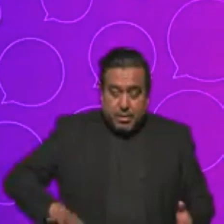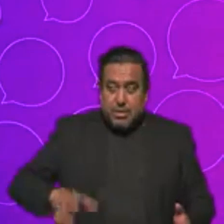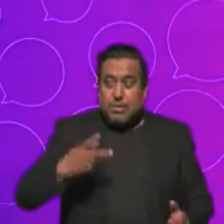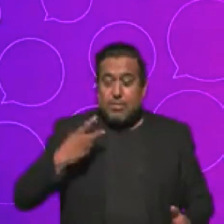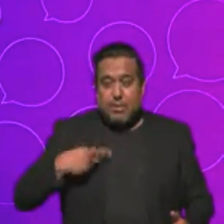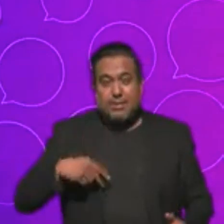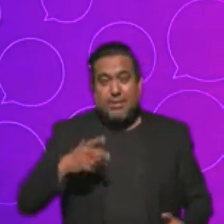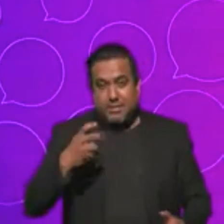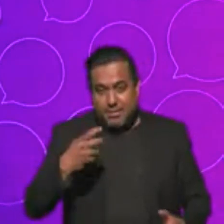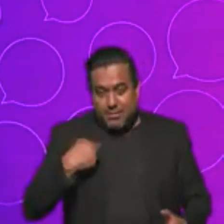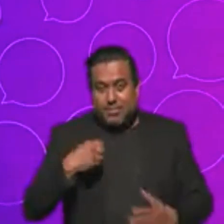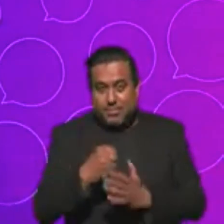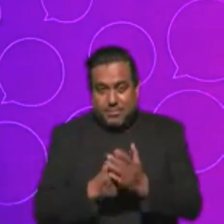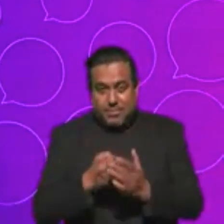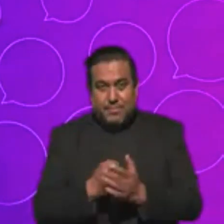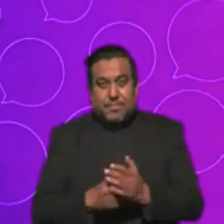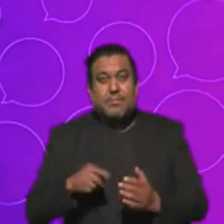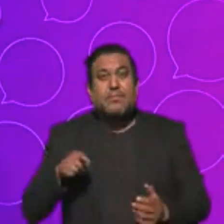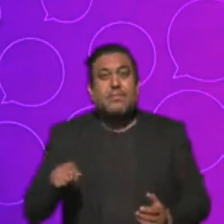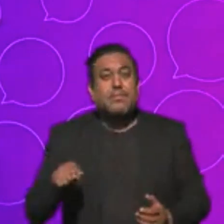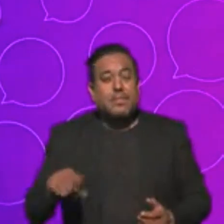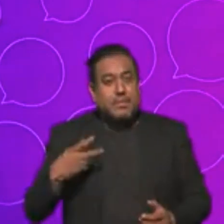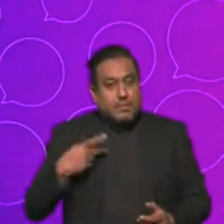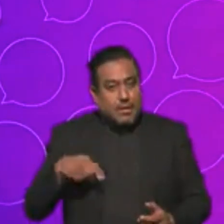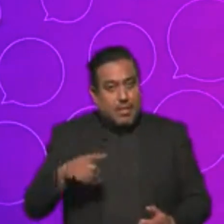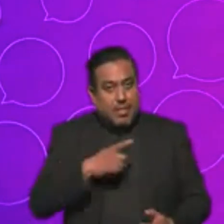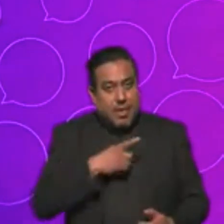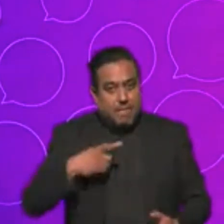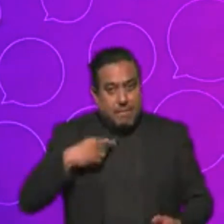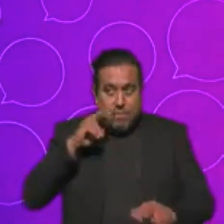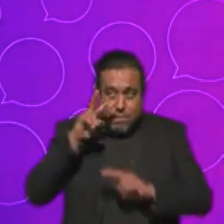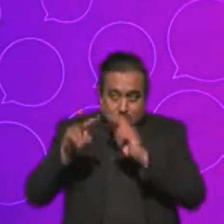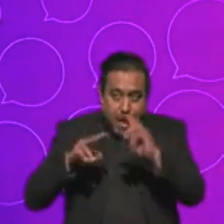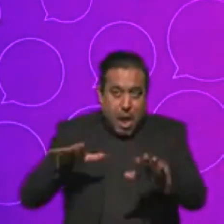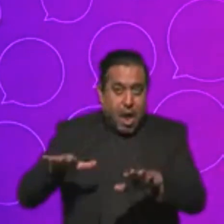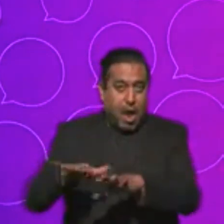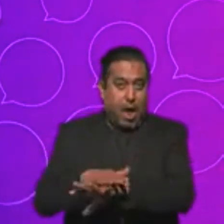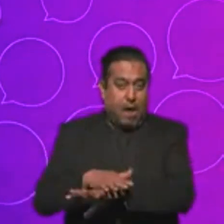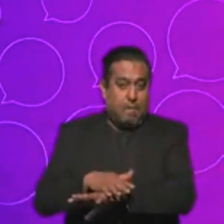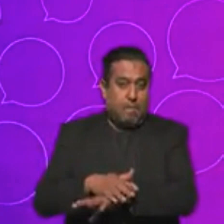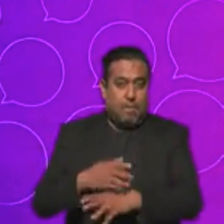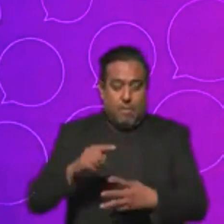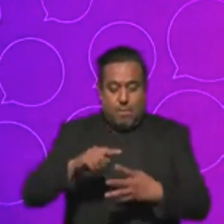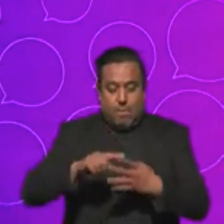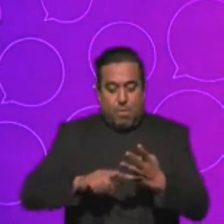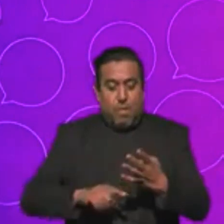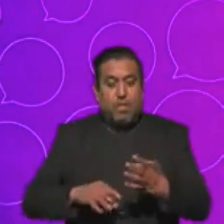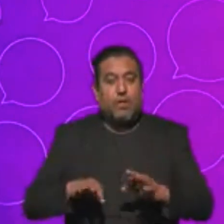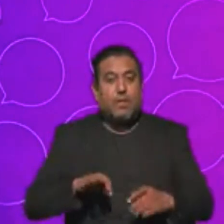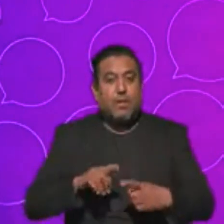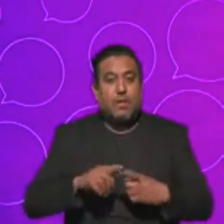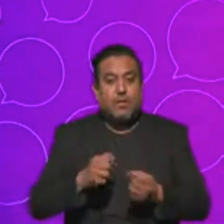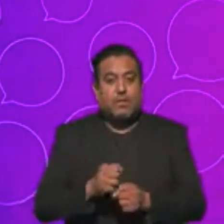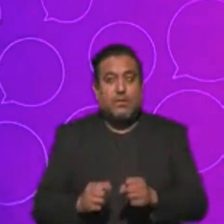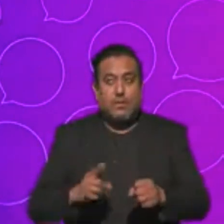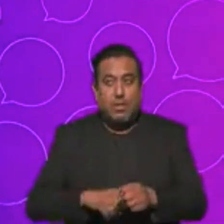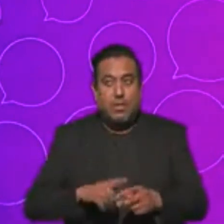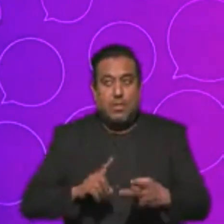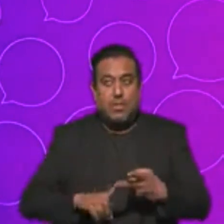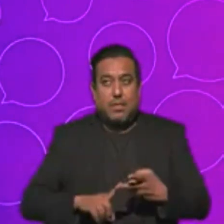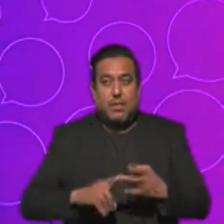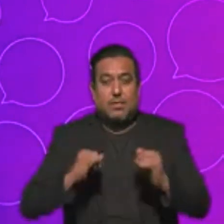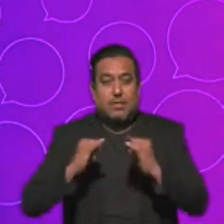reiterando que debemos de cambiar la forma como vemos las cosas debemos de trabajar los cuatro ejes motores sociedad civil